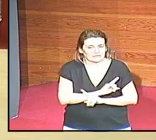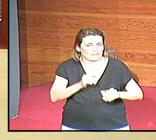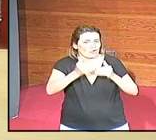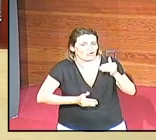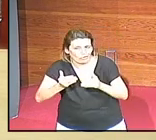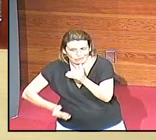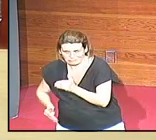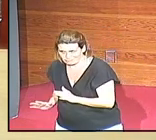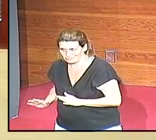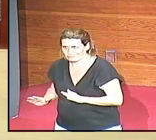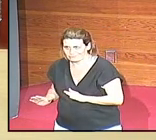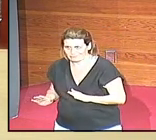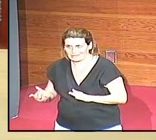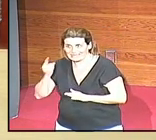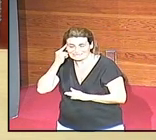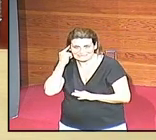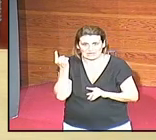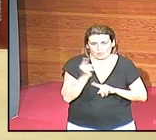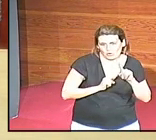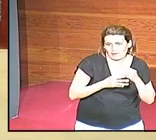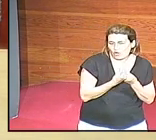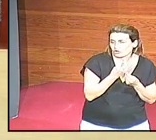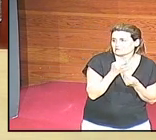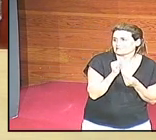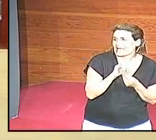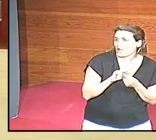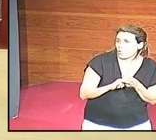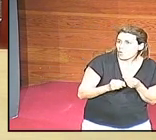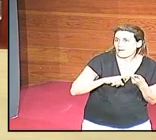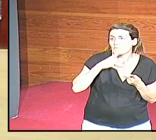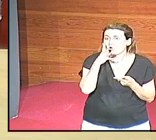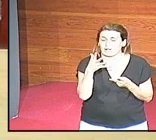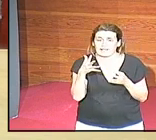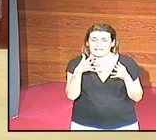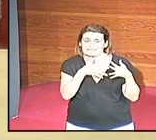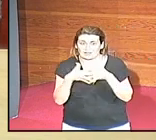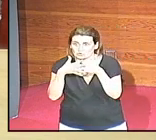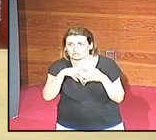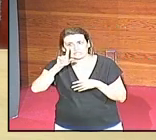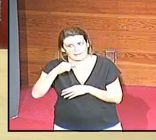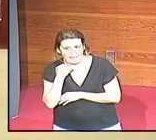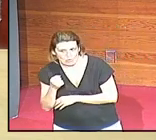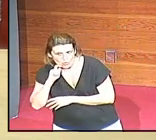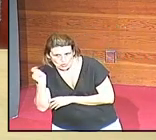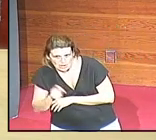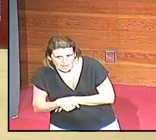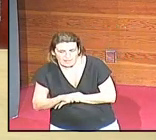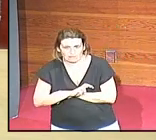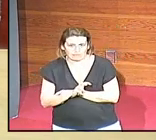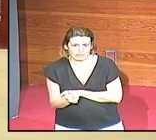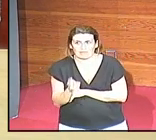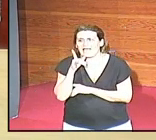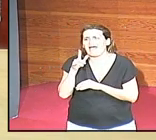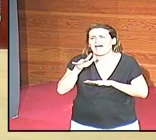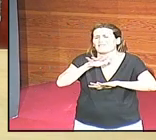China, sobre todo, tiene un problema con Taiwán, donde está Estados Unidos, que también apoya a Ucrania, etcétera. Es decir, que al final se confunde